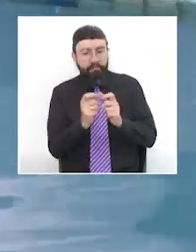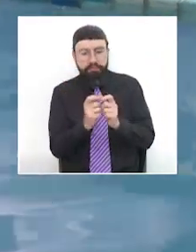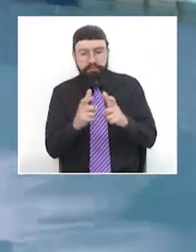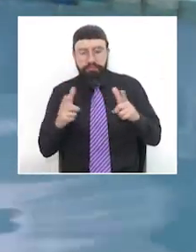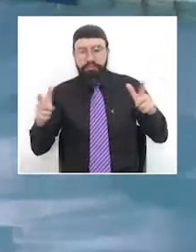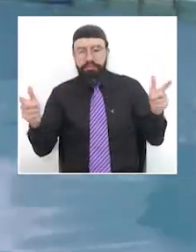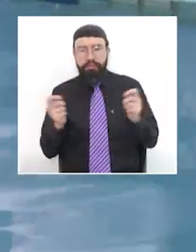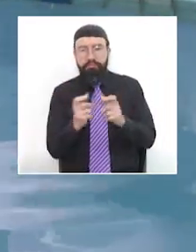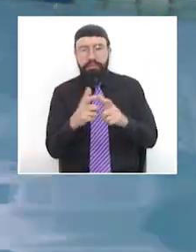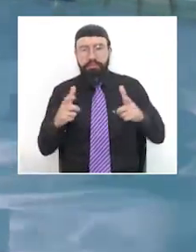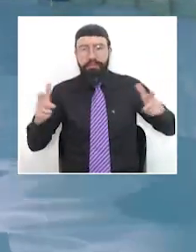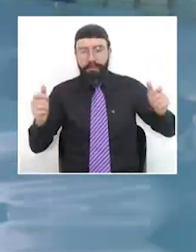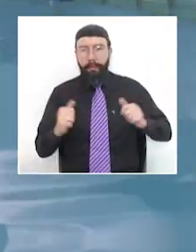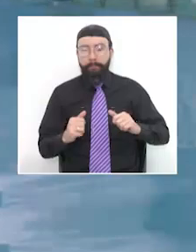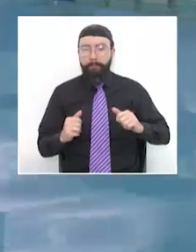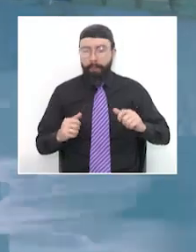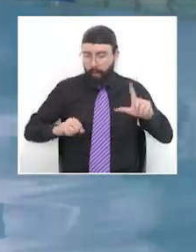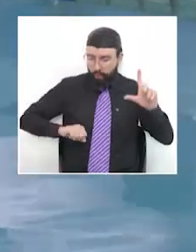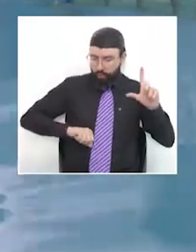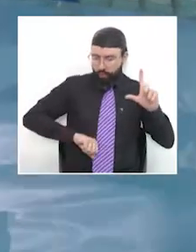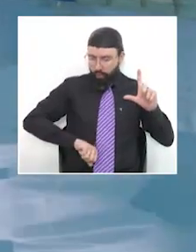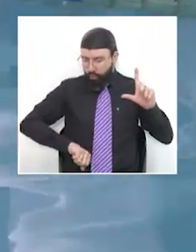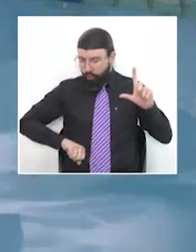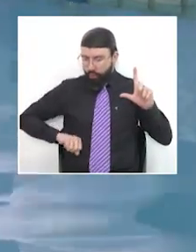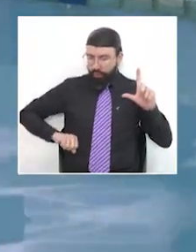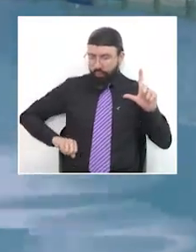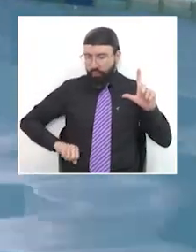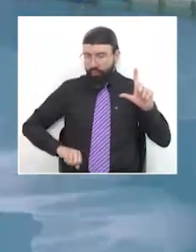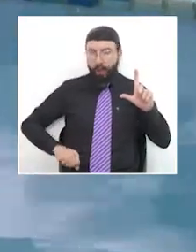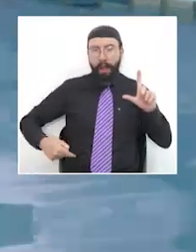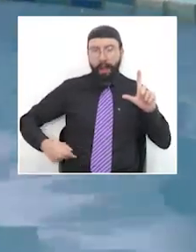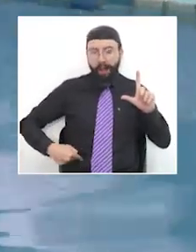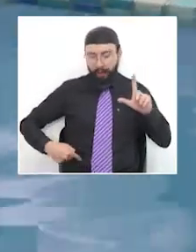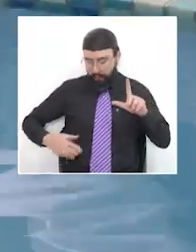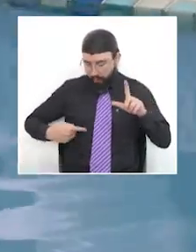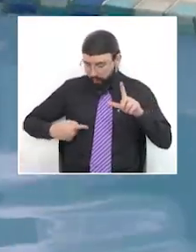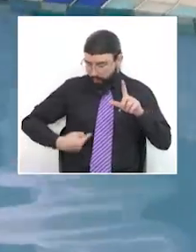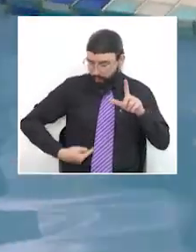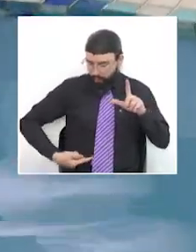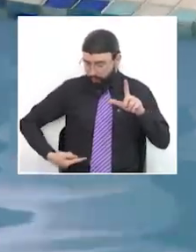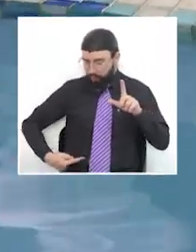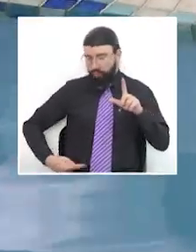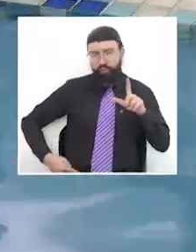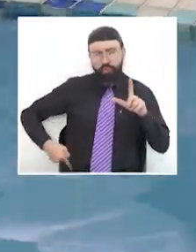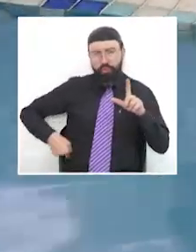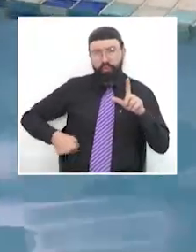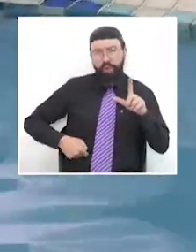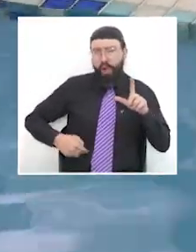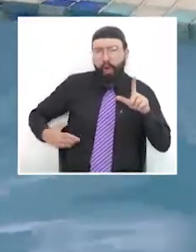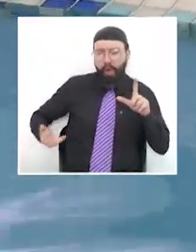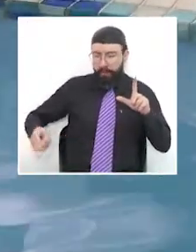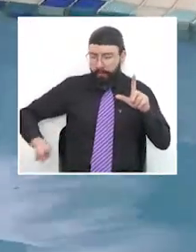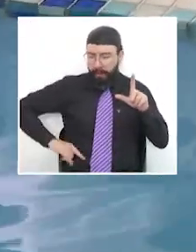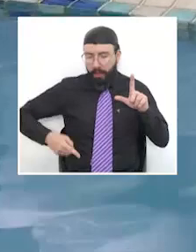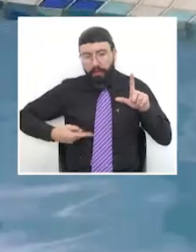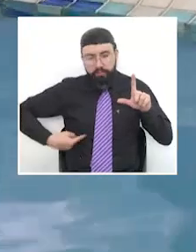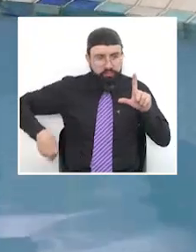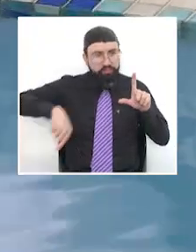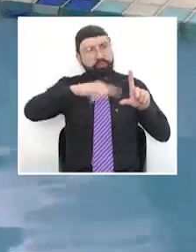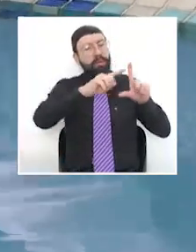llegar al hígado, sí, entonces van a pegar en las estructuras del hígado y las ondas se